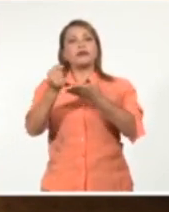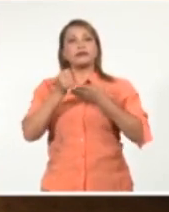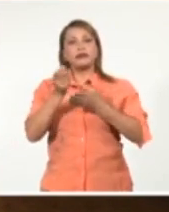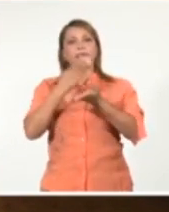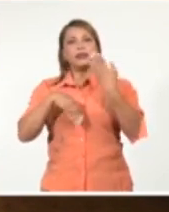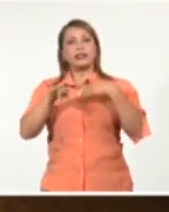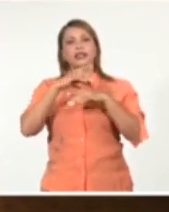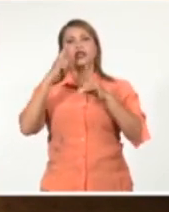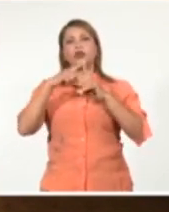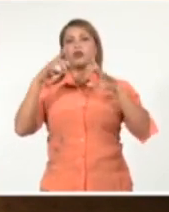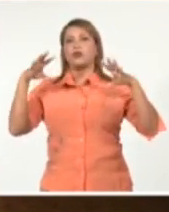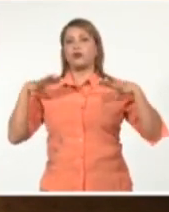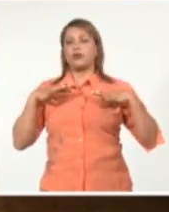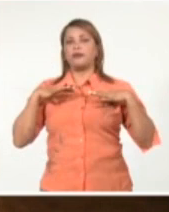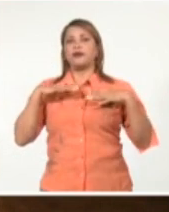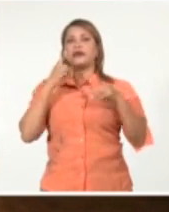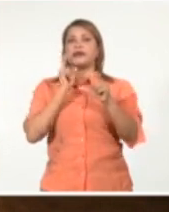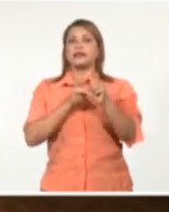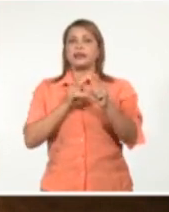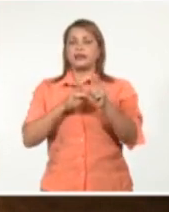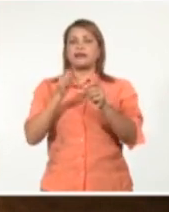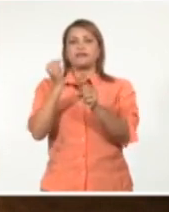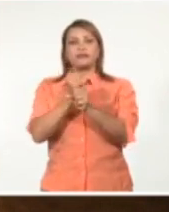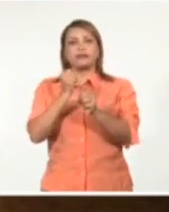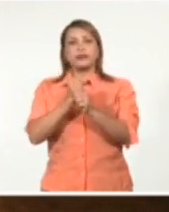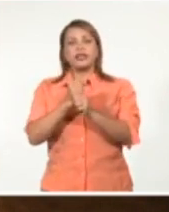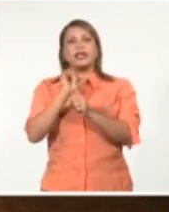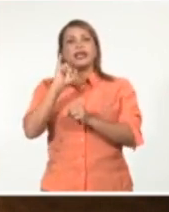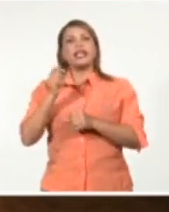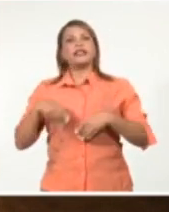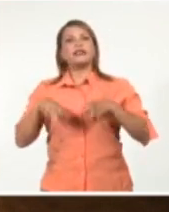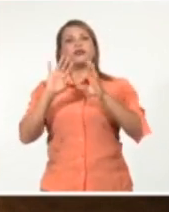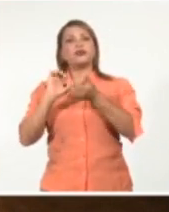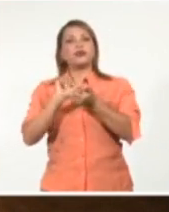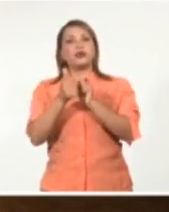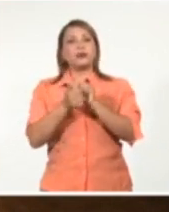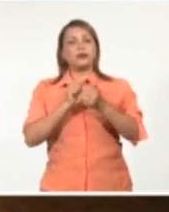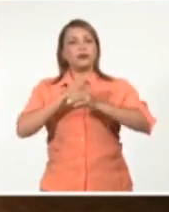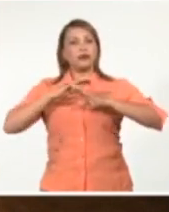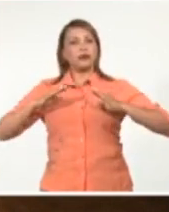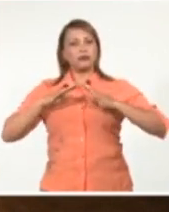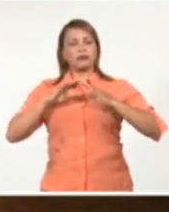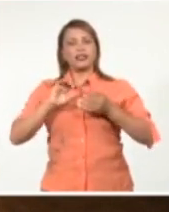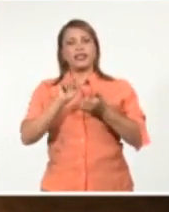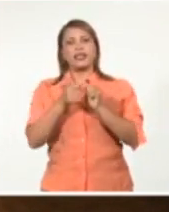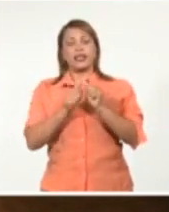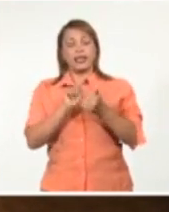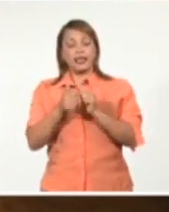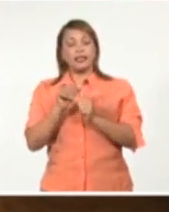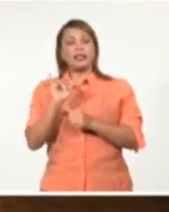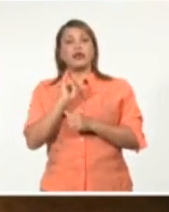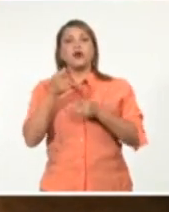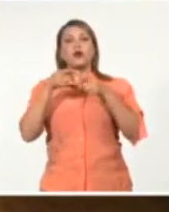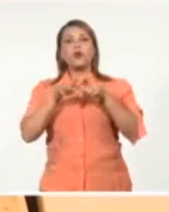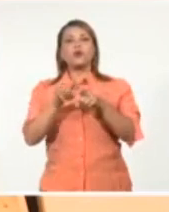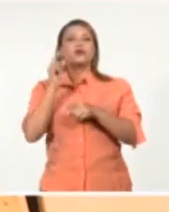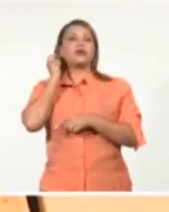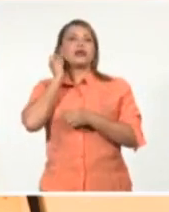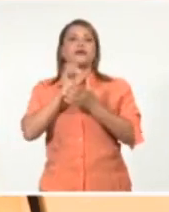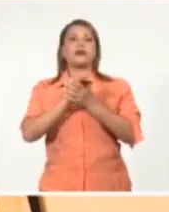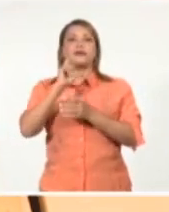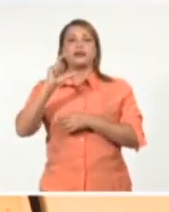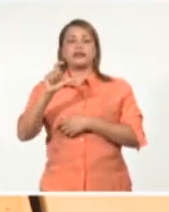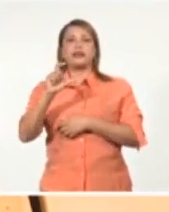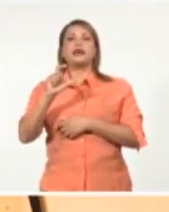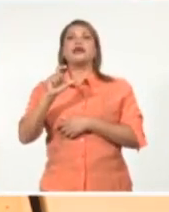específicamente el Sindicato de trabajadores el Instituto Nacional de deportes de educación física y recreación inder en colaboración con la federación cubana de ajedrez